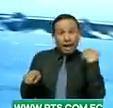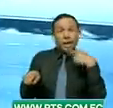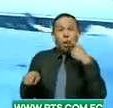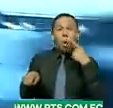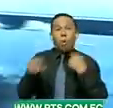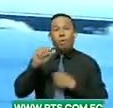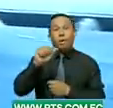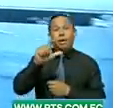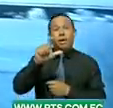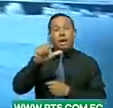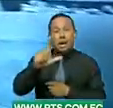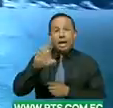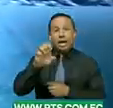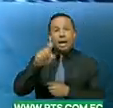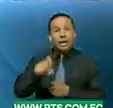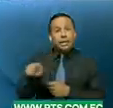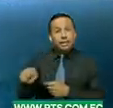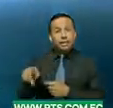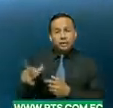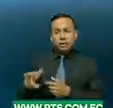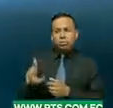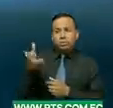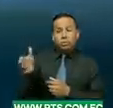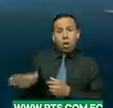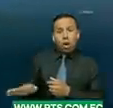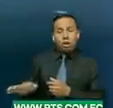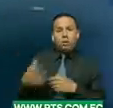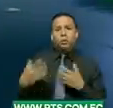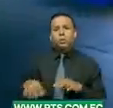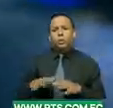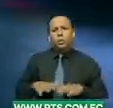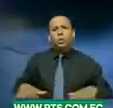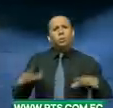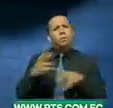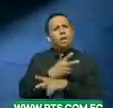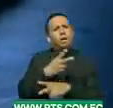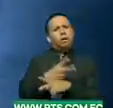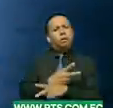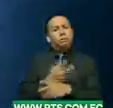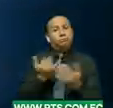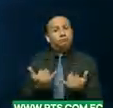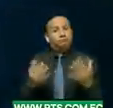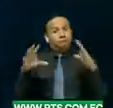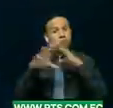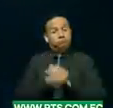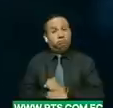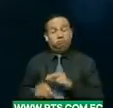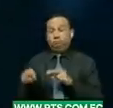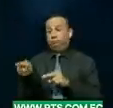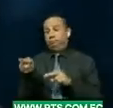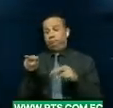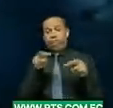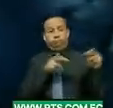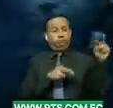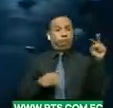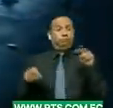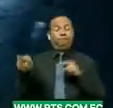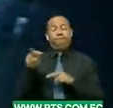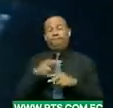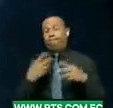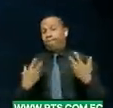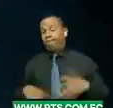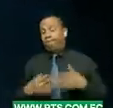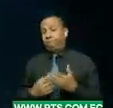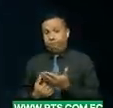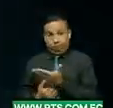la semana anterior. Es lo que se registra y se presenta a esta hora de la noche en el noroeste de Guayaquil, donde aparentemente,